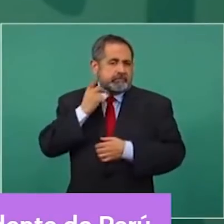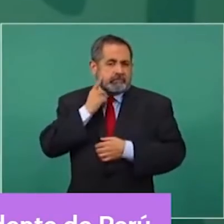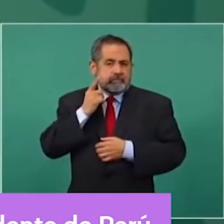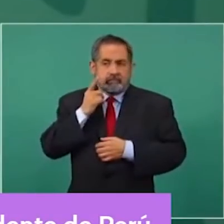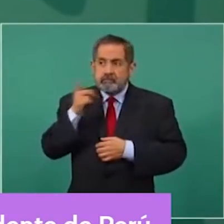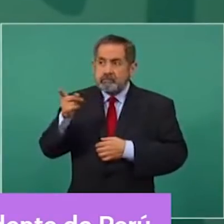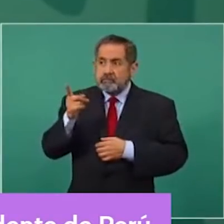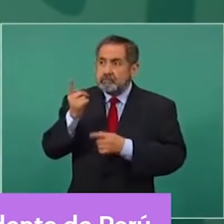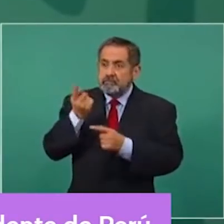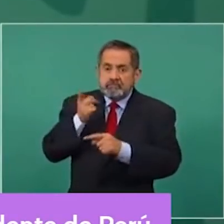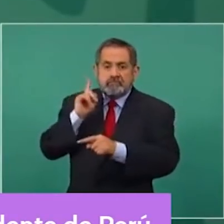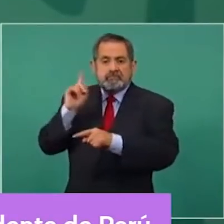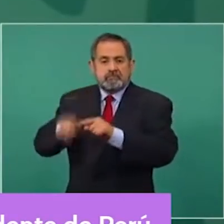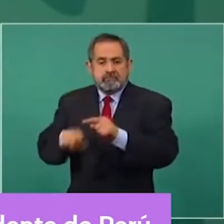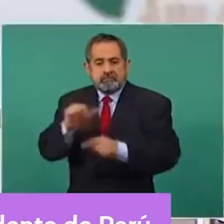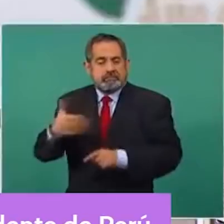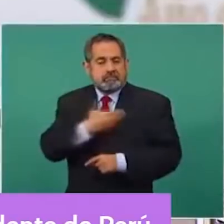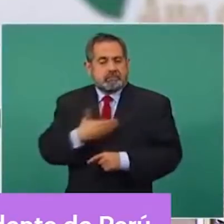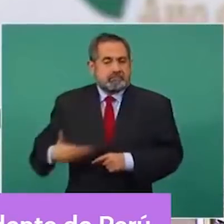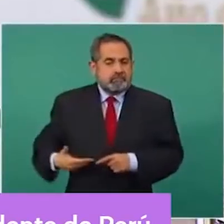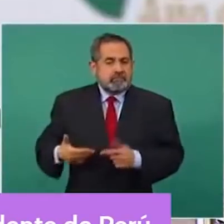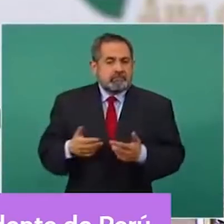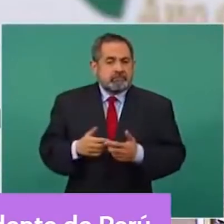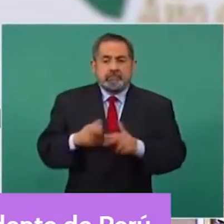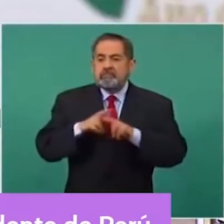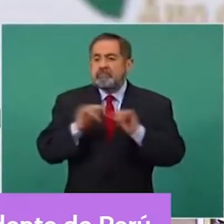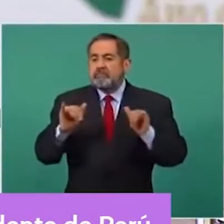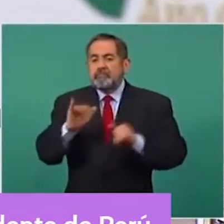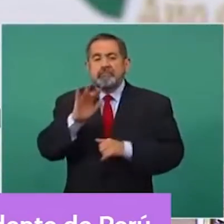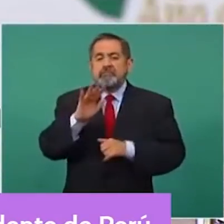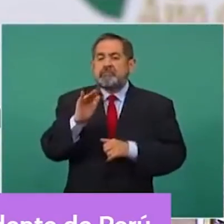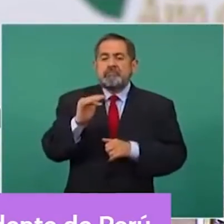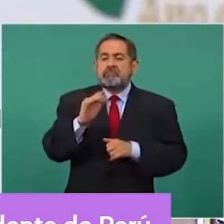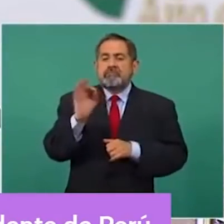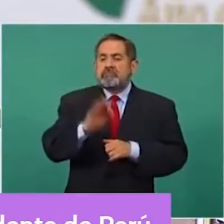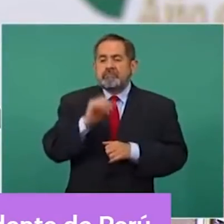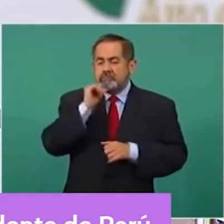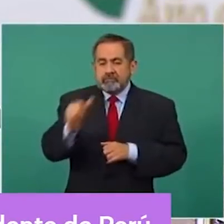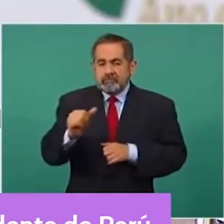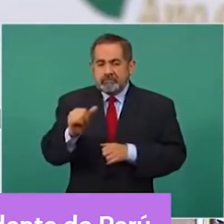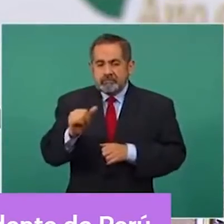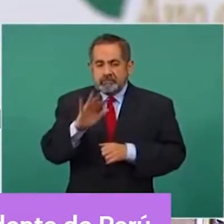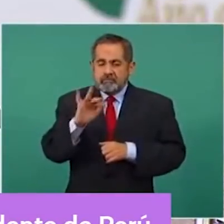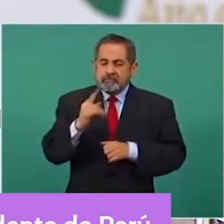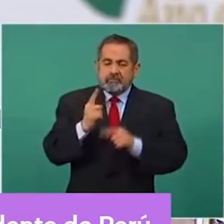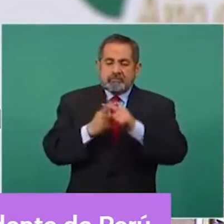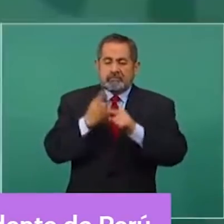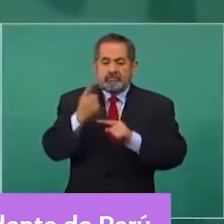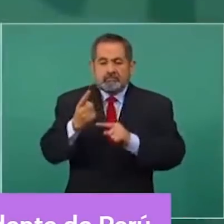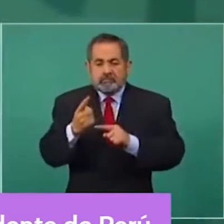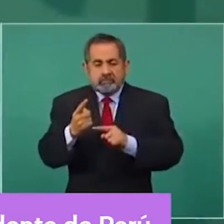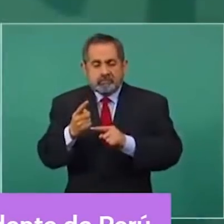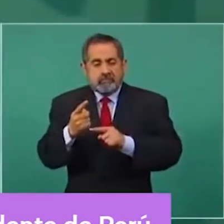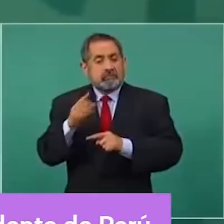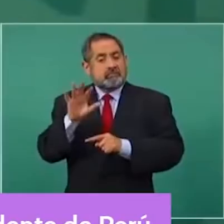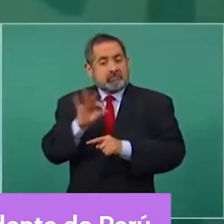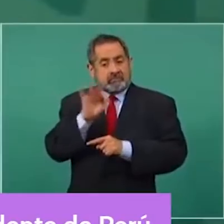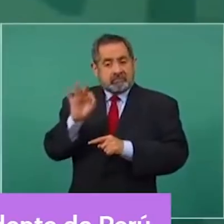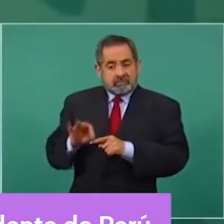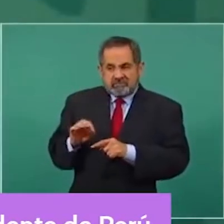se quita al presidente. Ni siquiera es el 50 más uno.